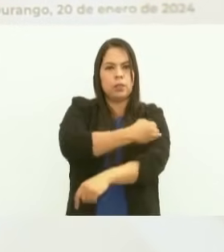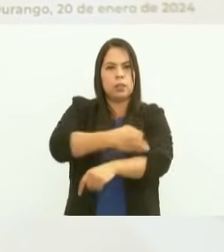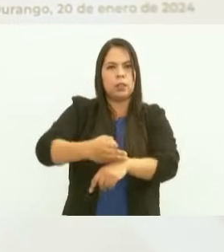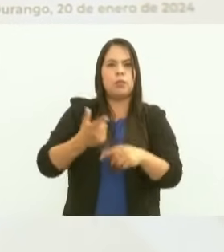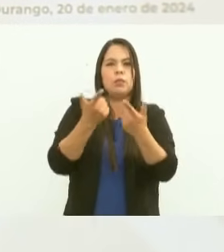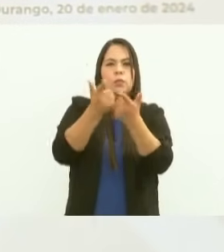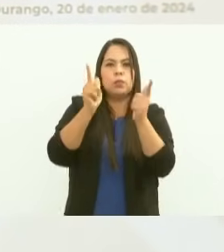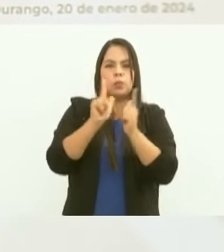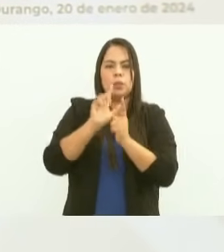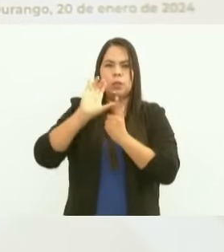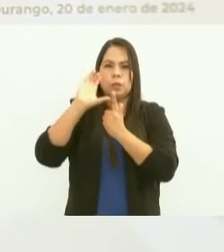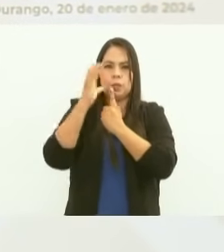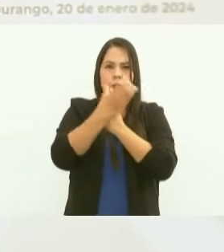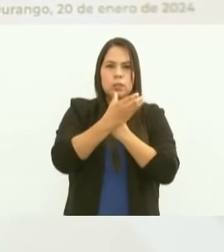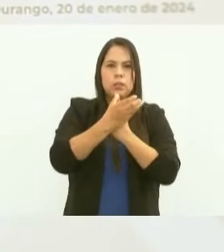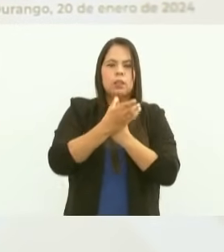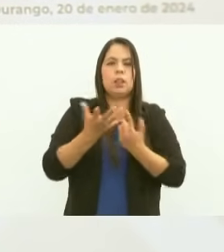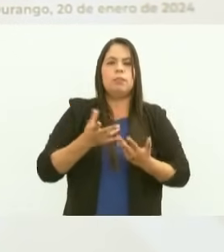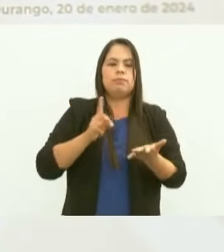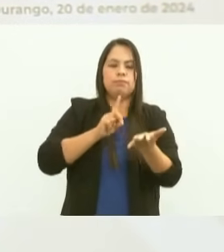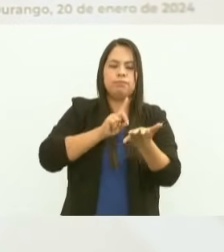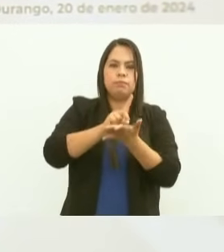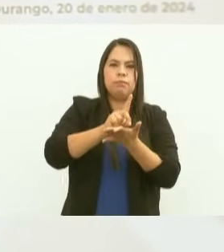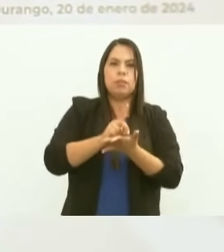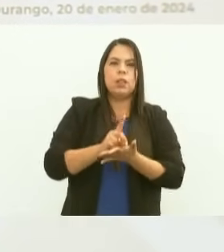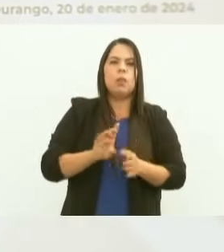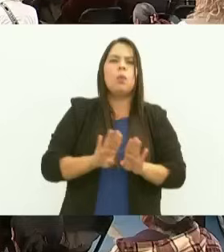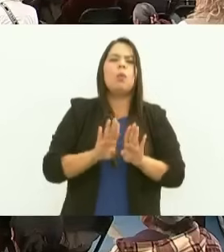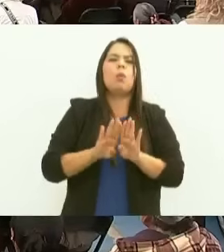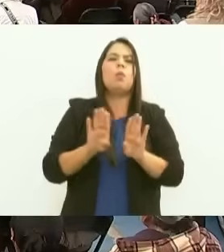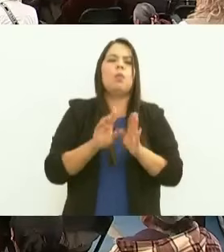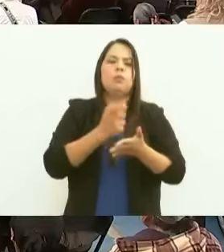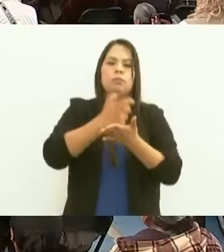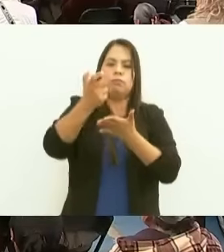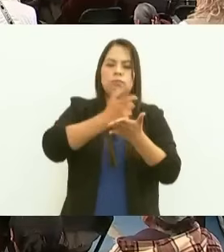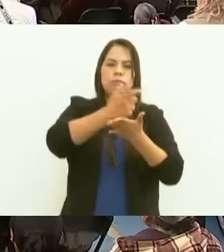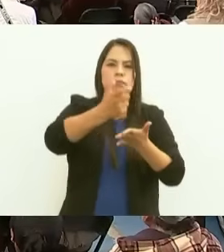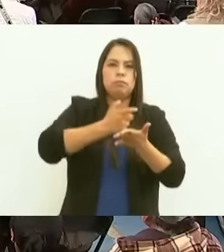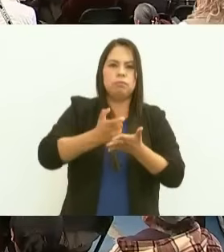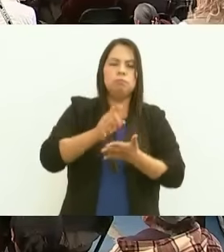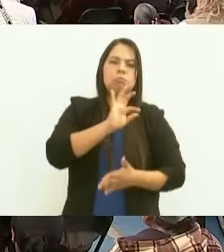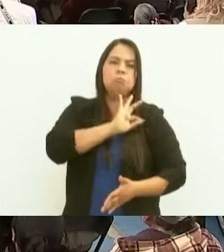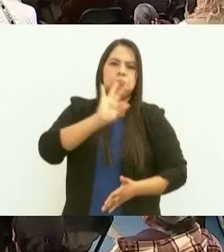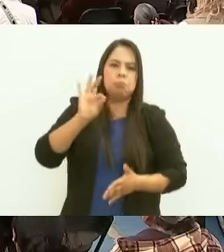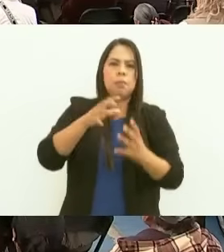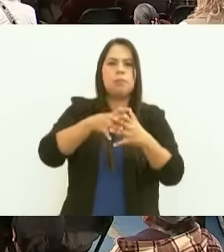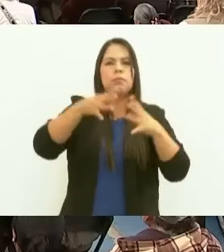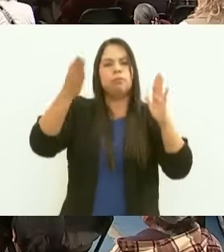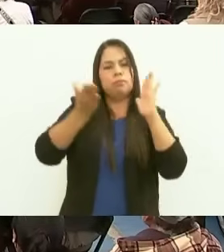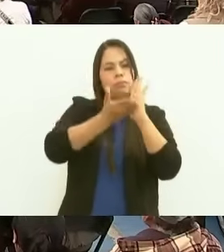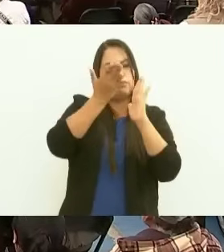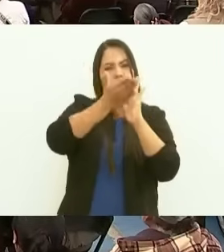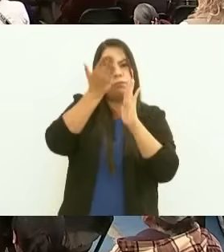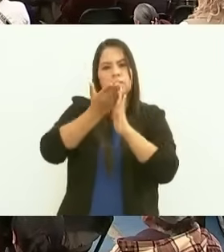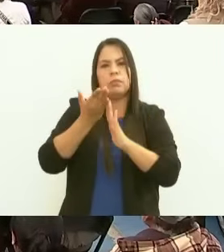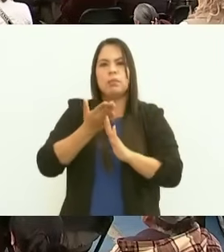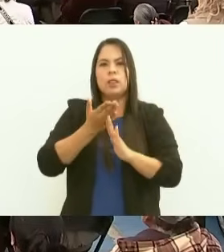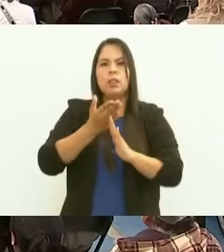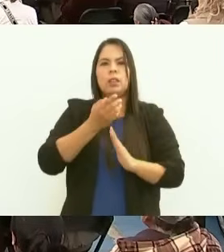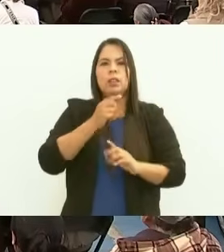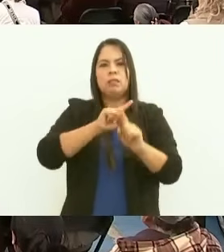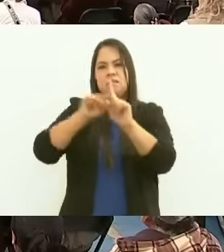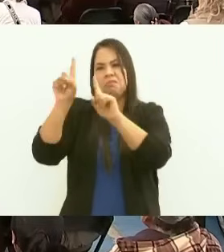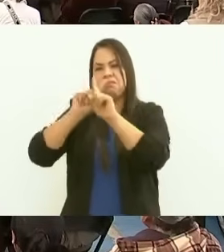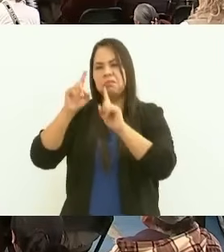comité y toman la decisión de en qué ocupar sus recursos. Puede ser en la ampliación o el mejoramiento de sus